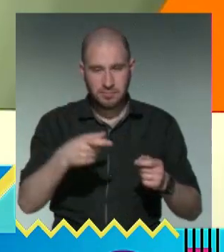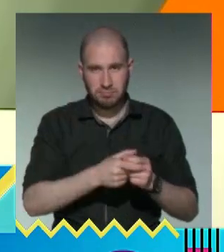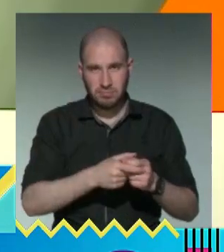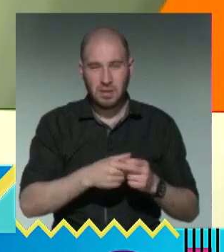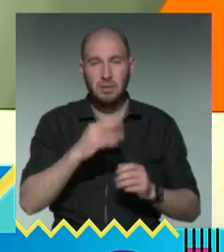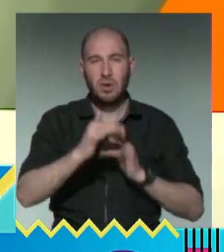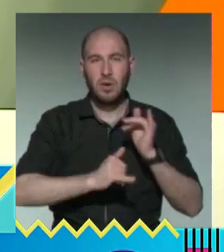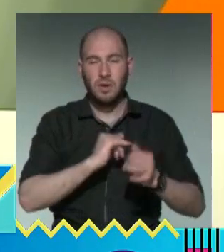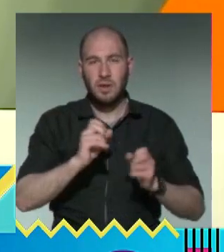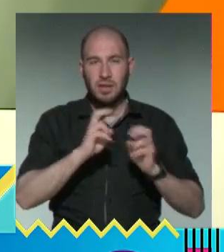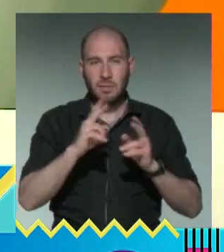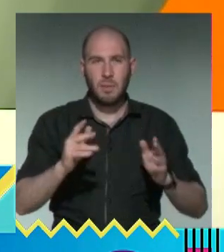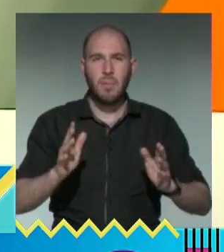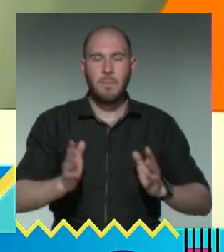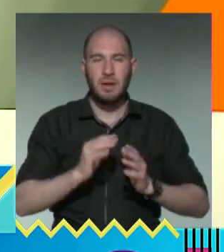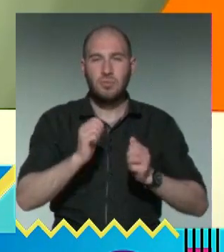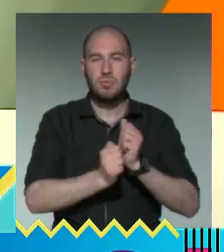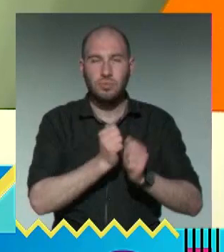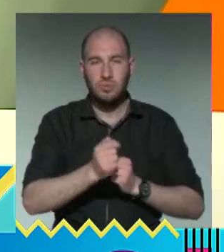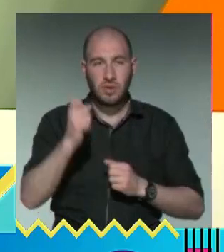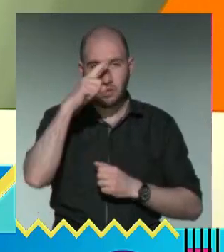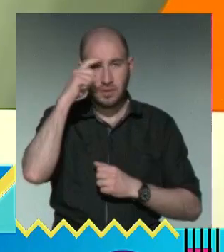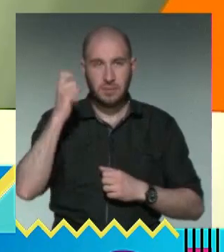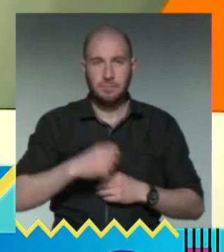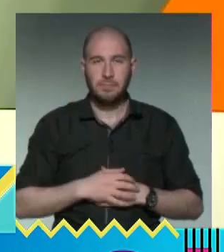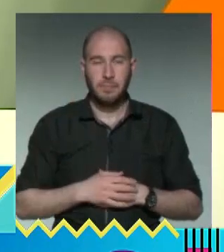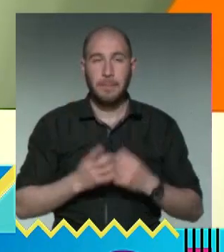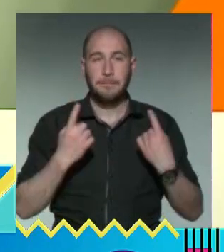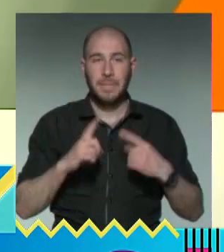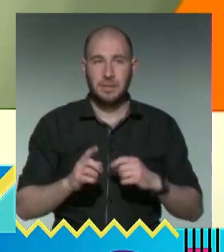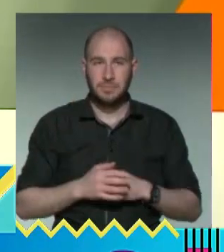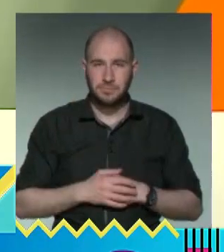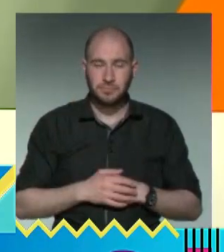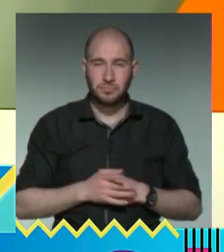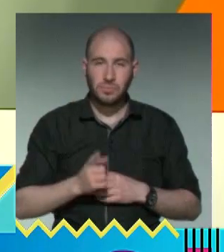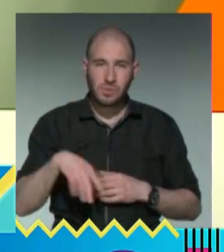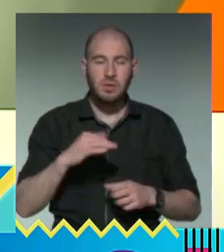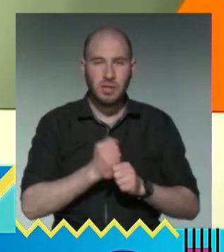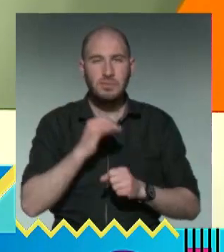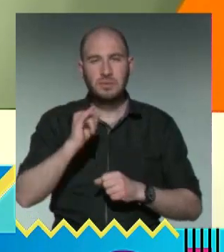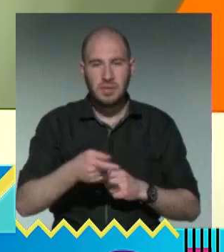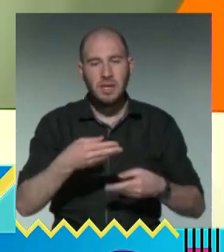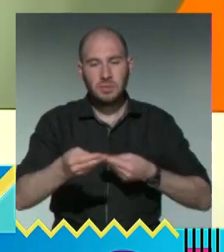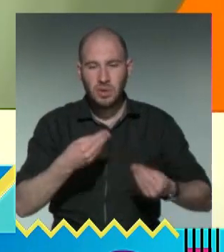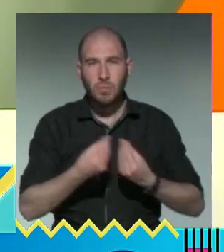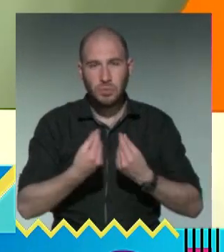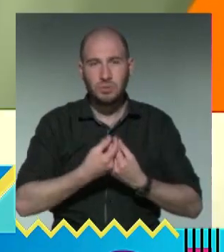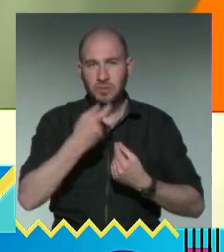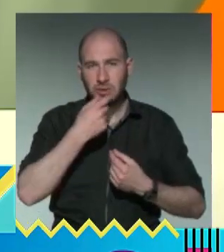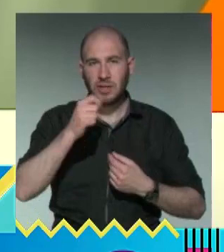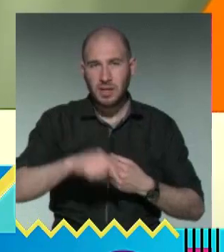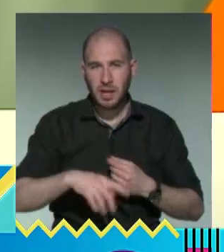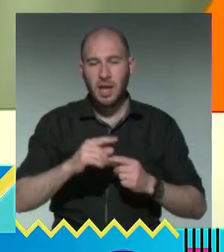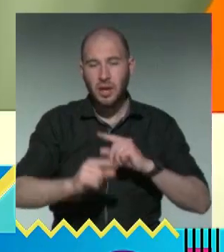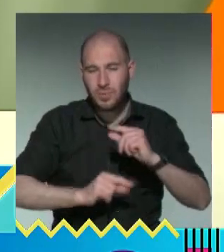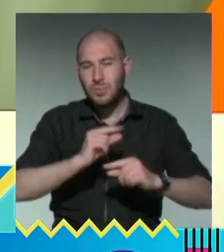para hablar sobre un impacto en la matriz productiva nacional, pero sí estamos trabajando con muchos empresarios a nivel local para que de